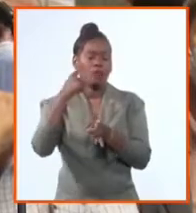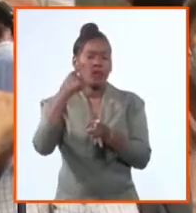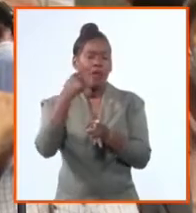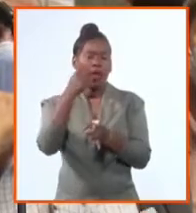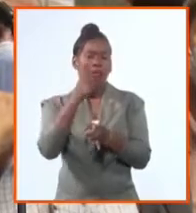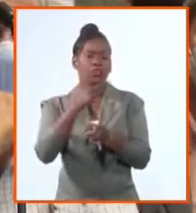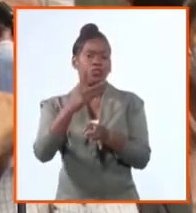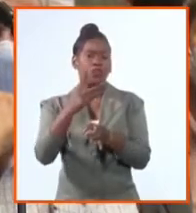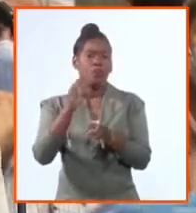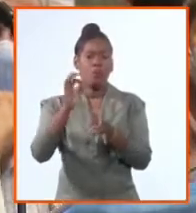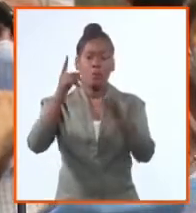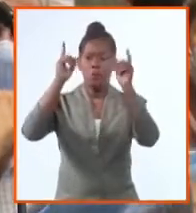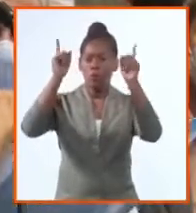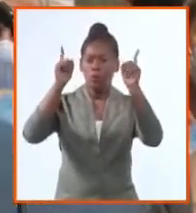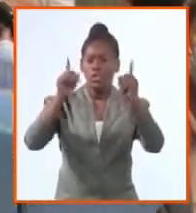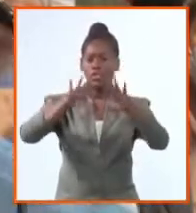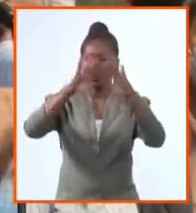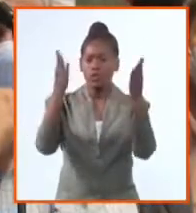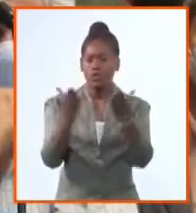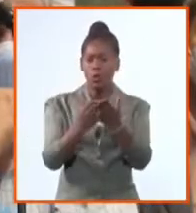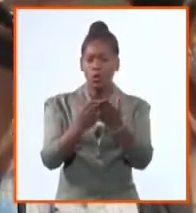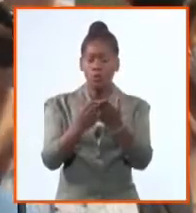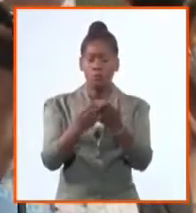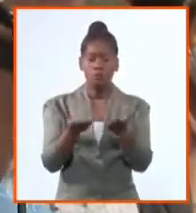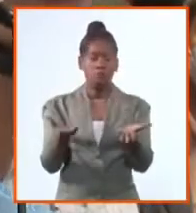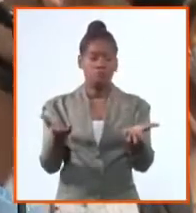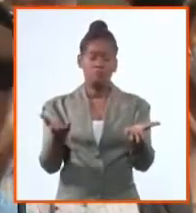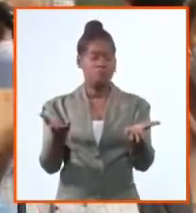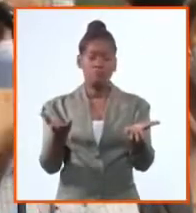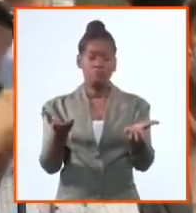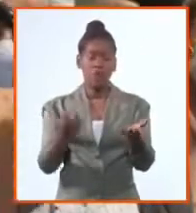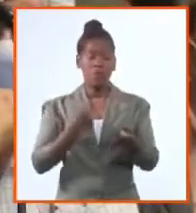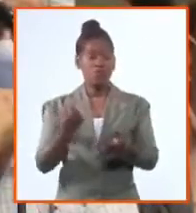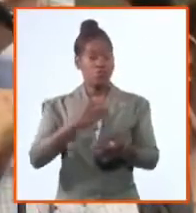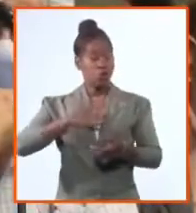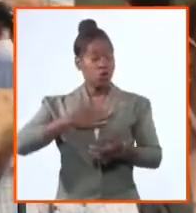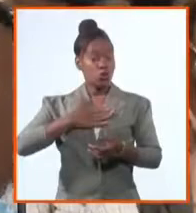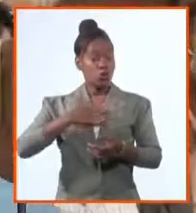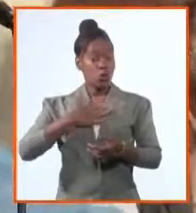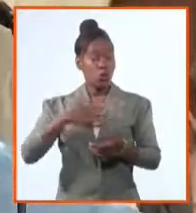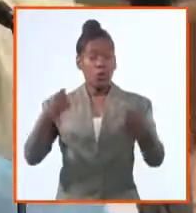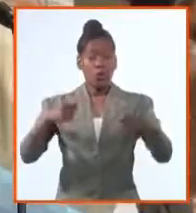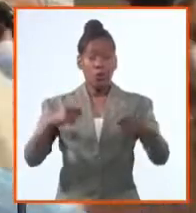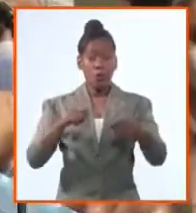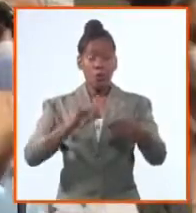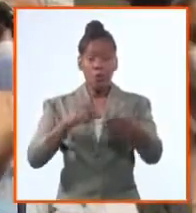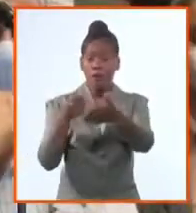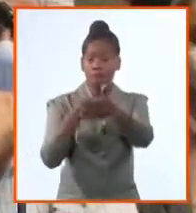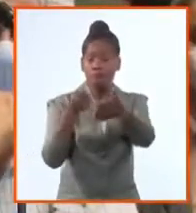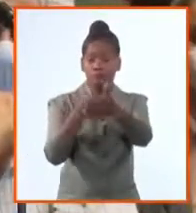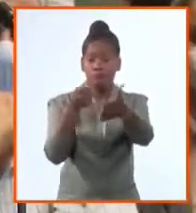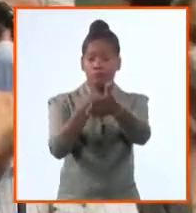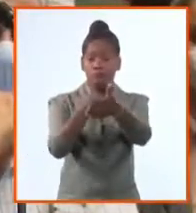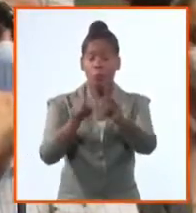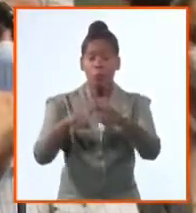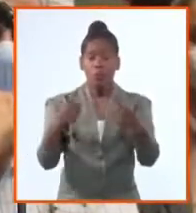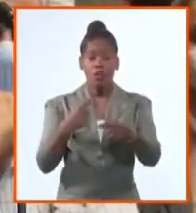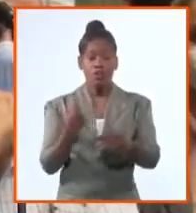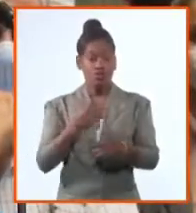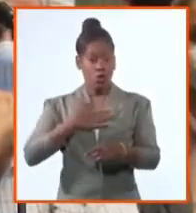Nuestra política de atención a la dinámica demográfica es una política que pone un énfasis importante en el problema de la natalidad. Es